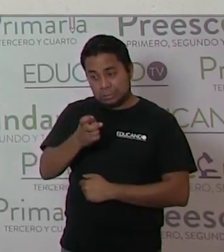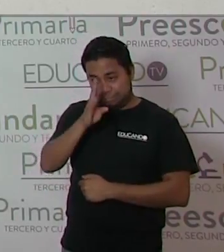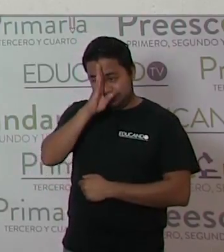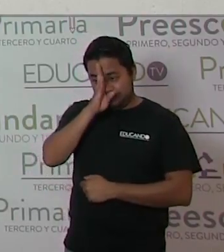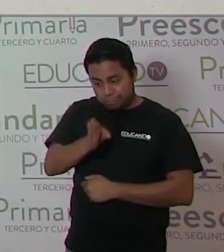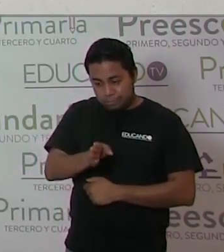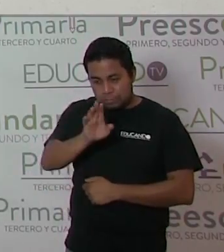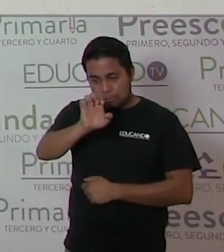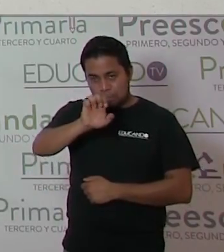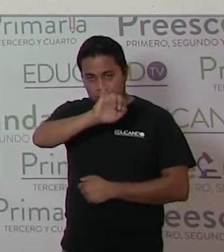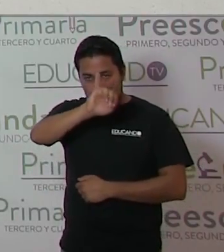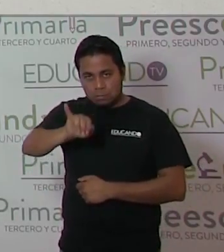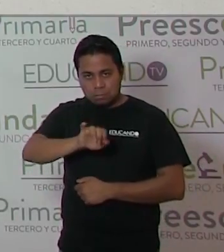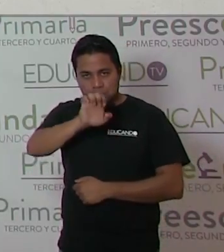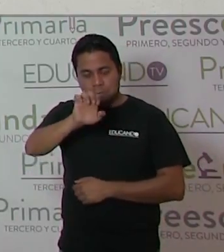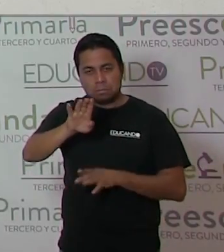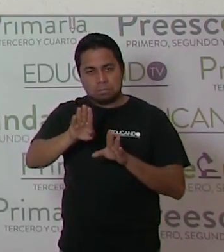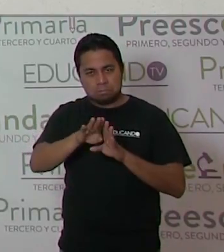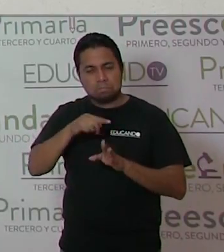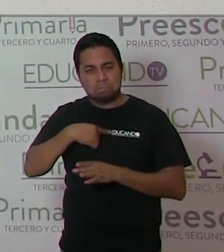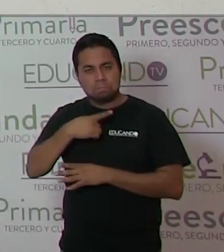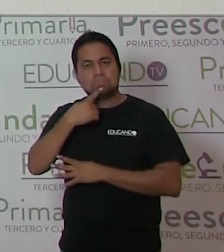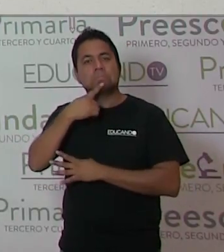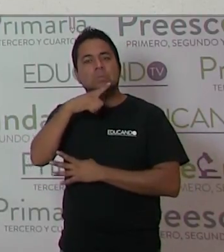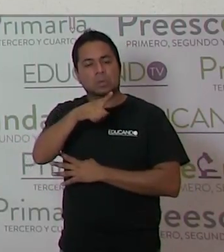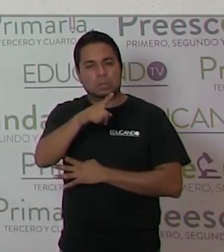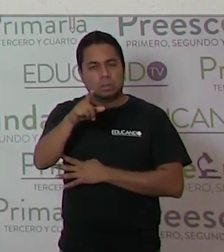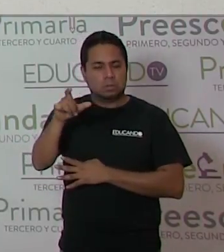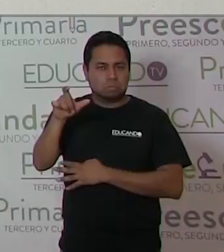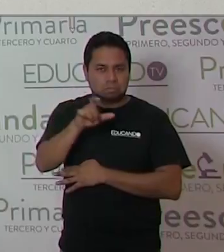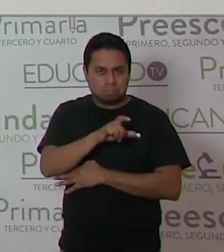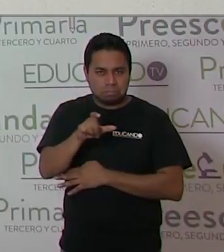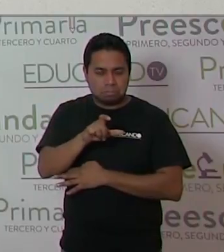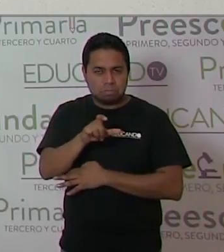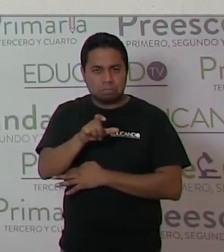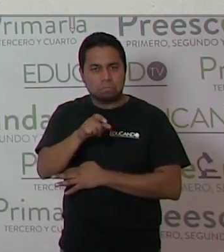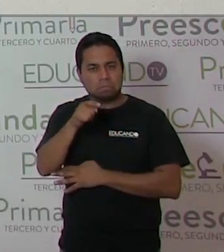este. Como dijimos, al